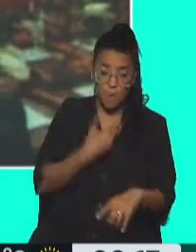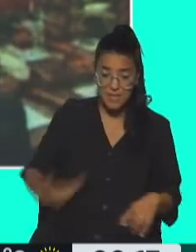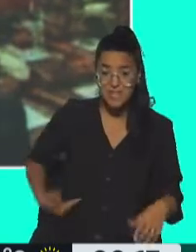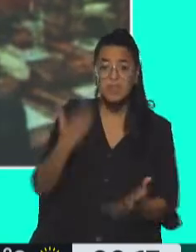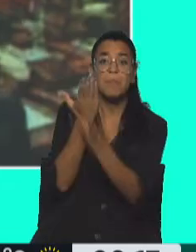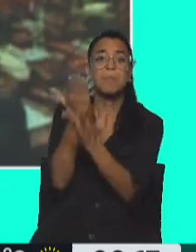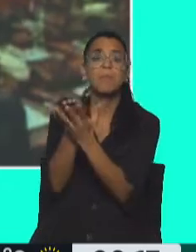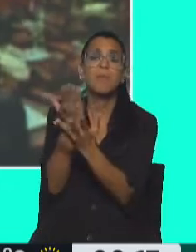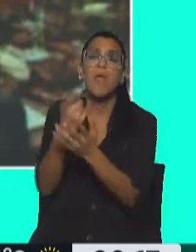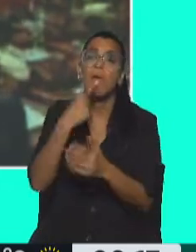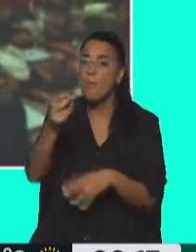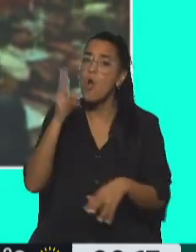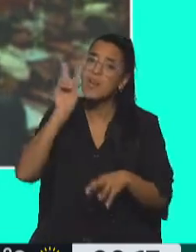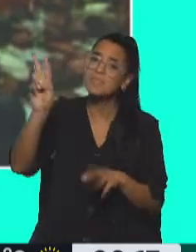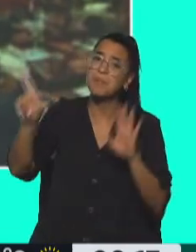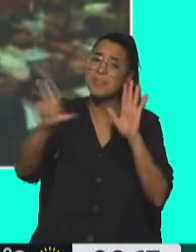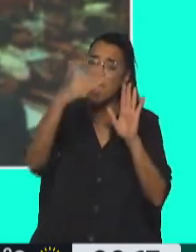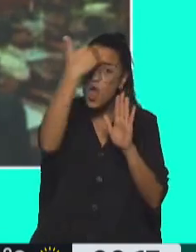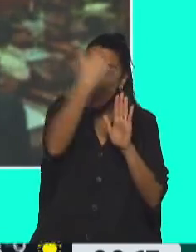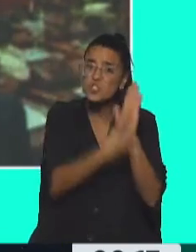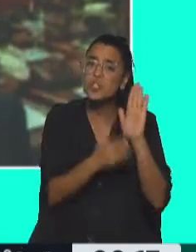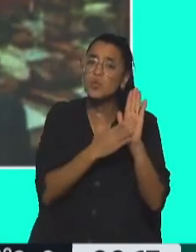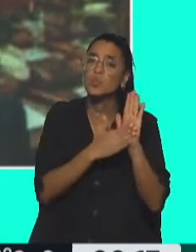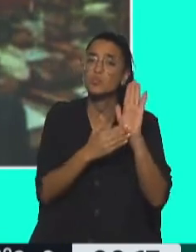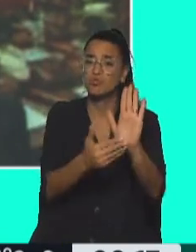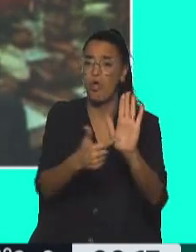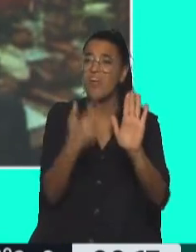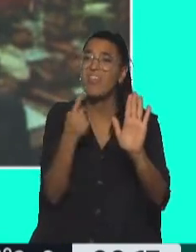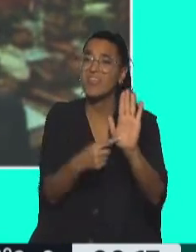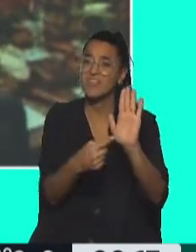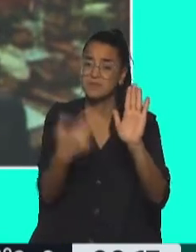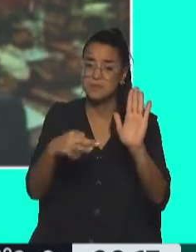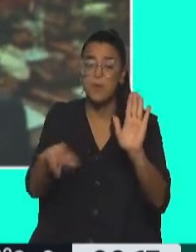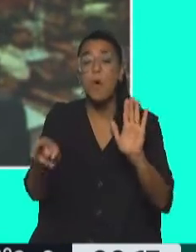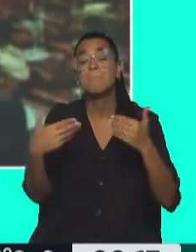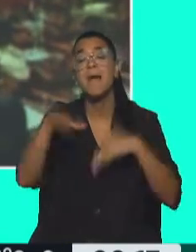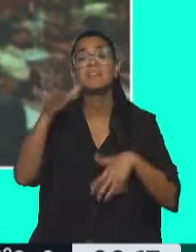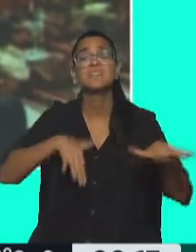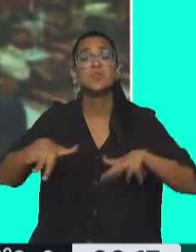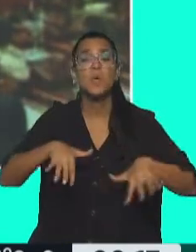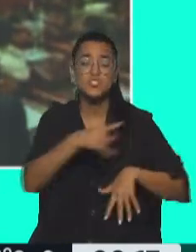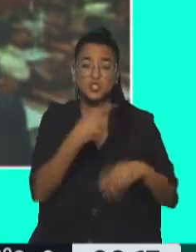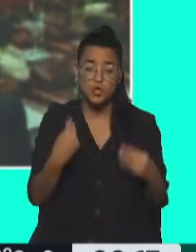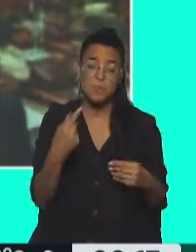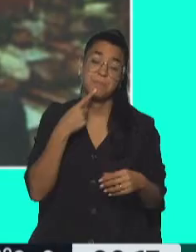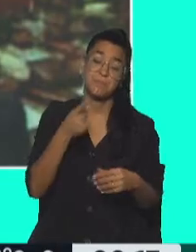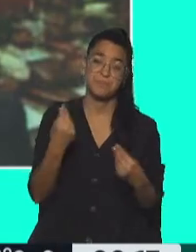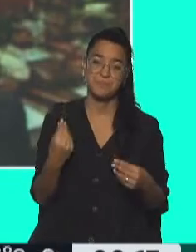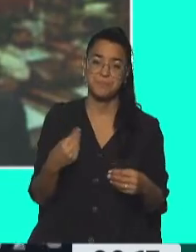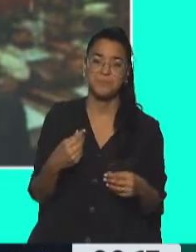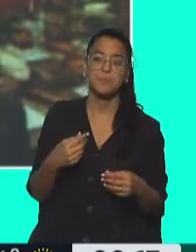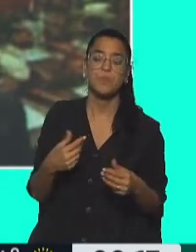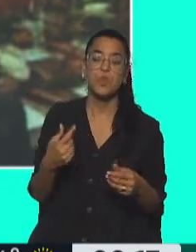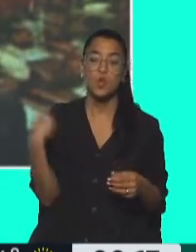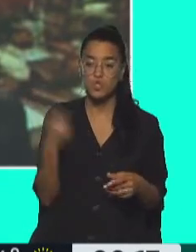reclamando que se respeten sus garantías constitucionales, sobre todo por esta situación. Que tenemos que remarcar que